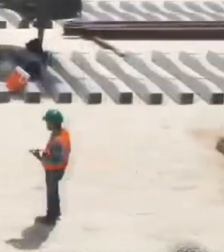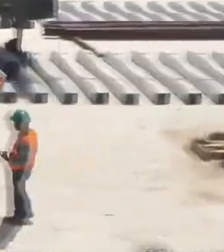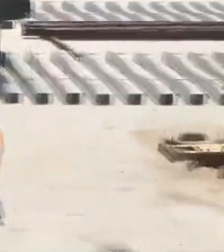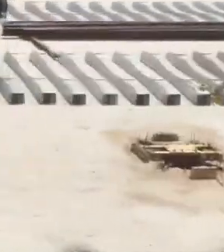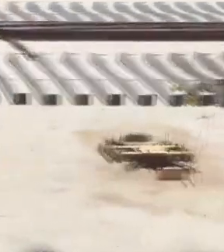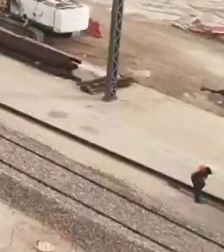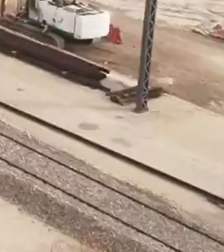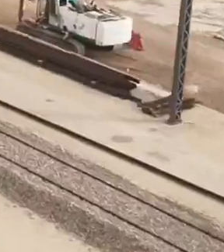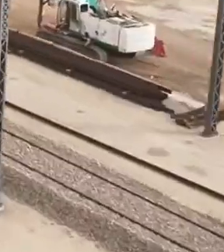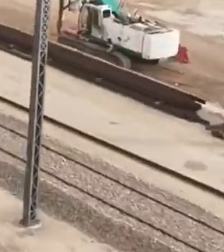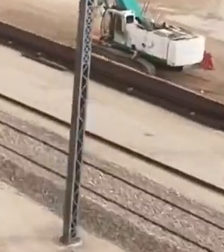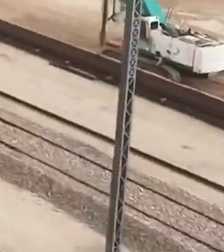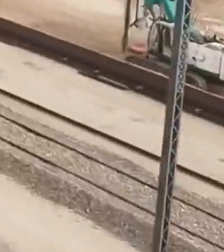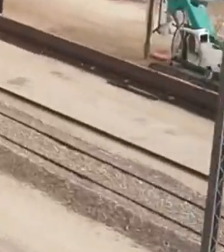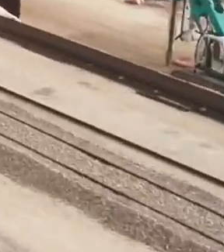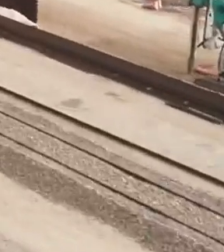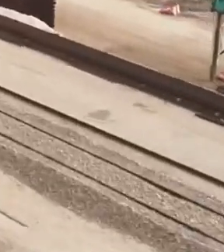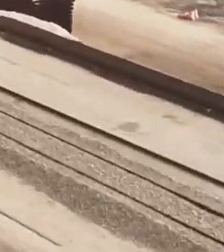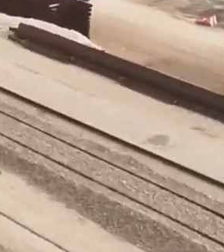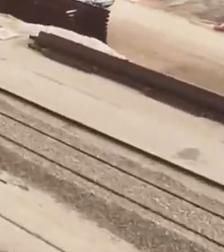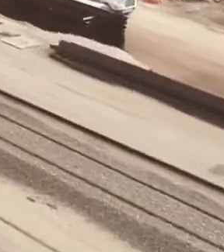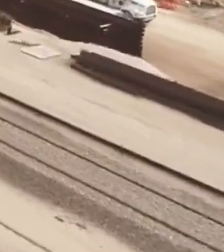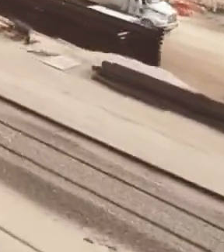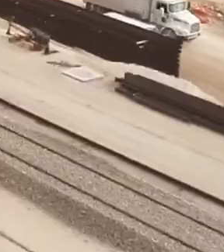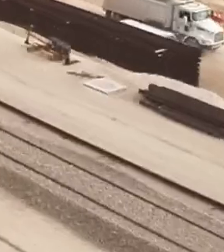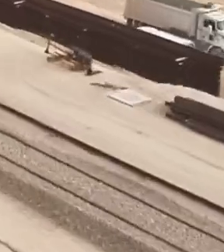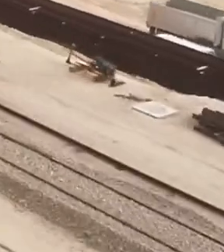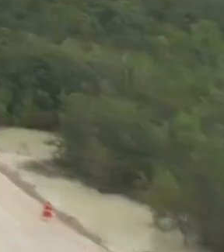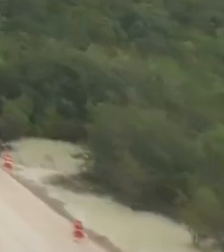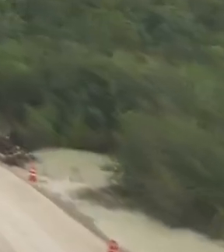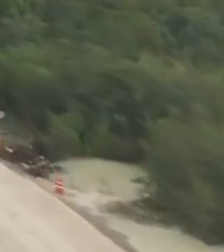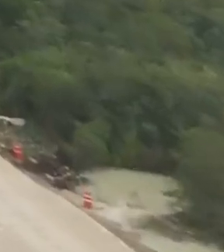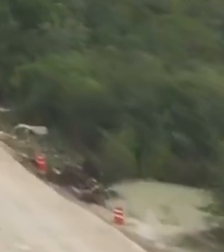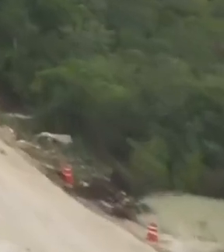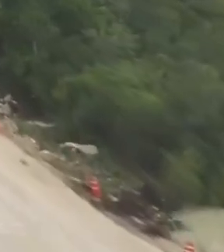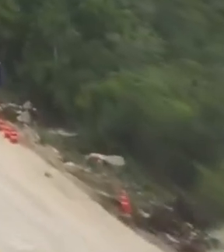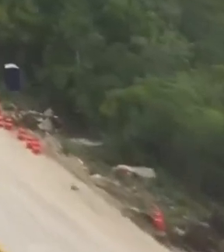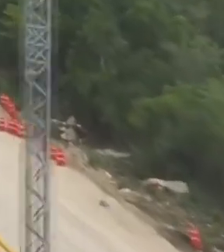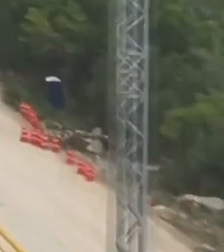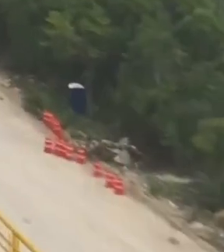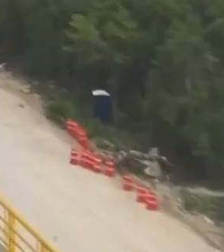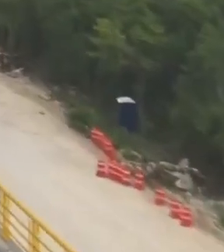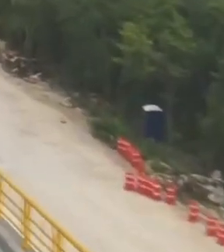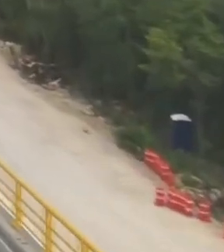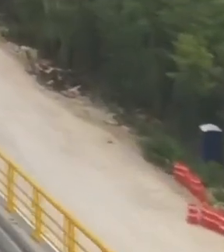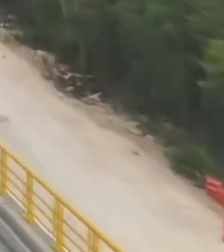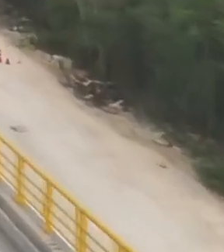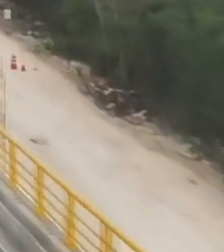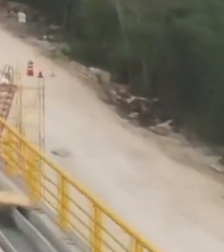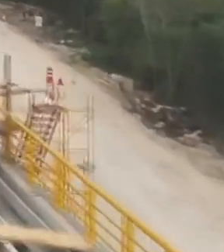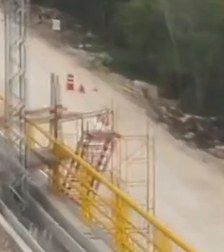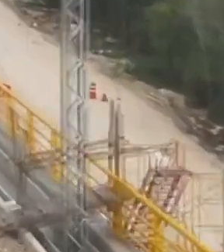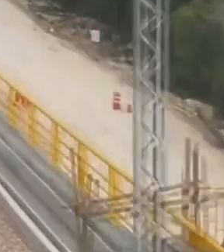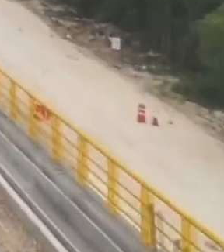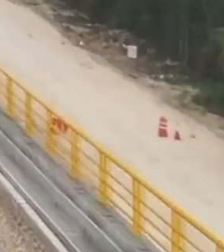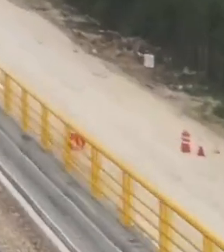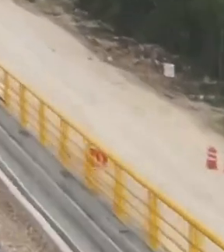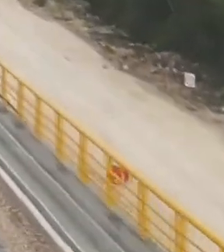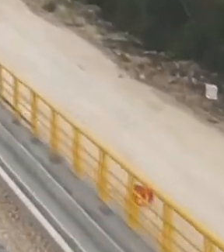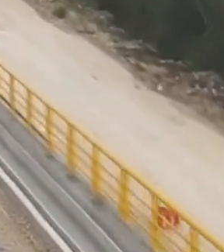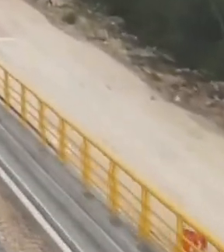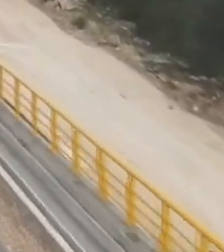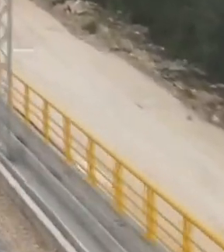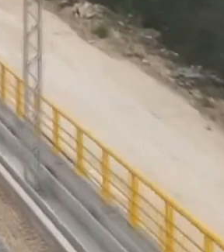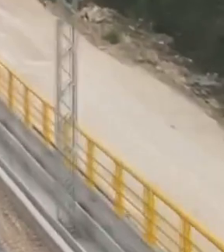tramo 5 Norte 8.263 trabajadores y se cuentan con 1.206 unidades de maquinaria pesada y vehículos